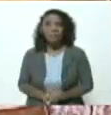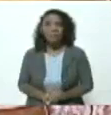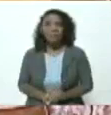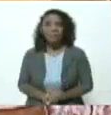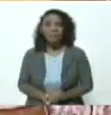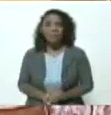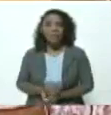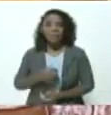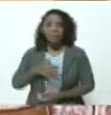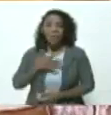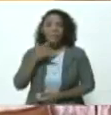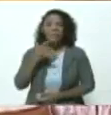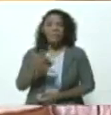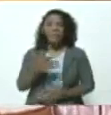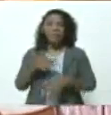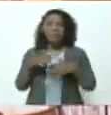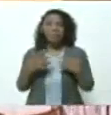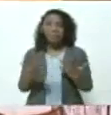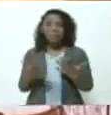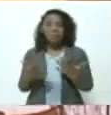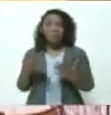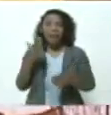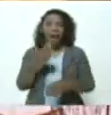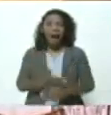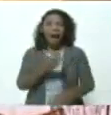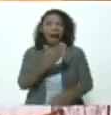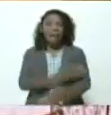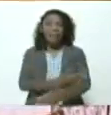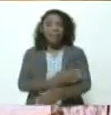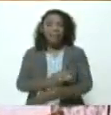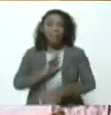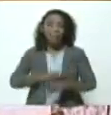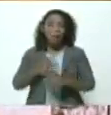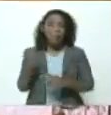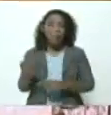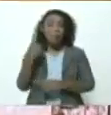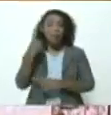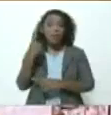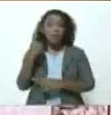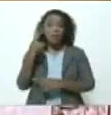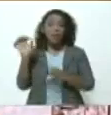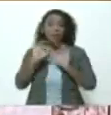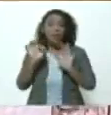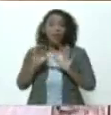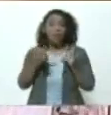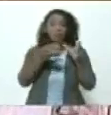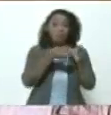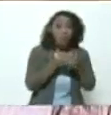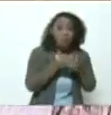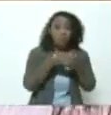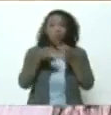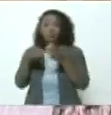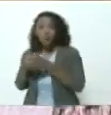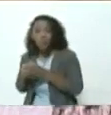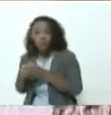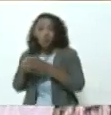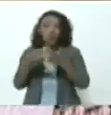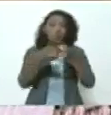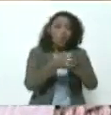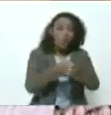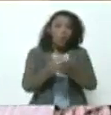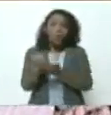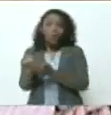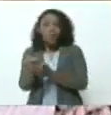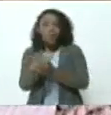se podría decir que desde antes, ¿no? Porque primero que nada eran como los grupos donde nos reunían a todos a